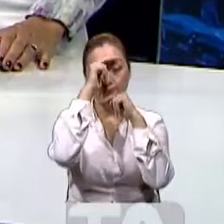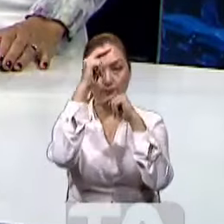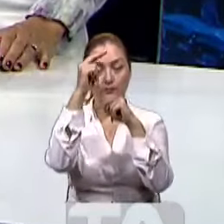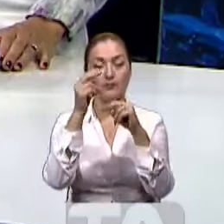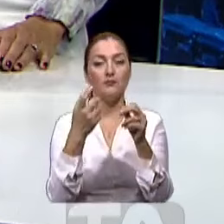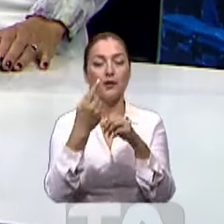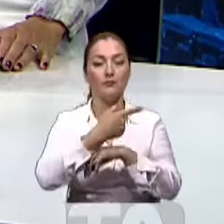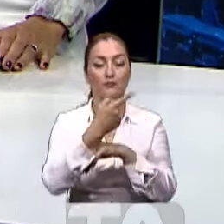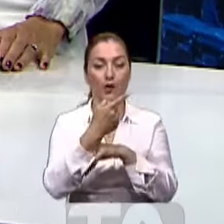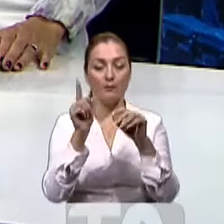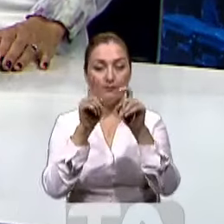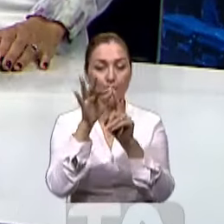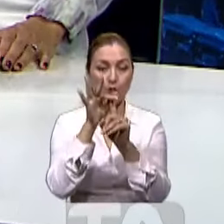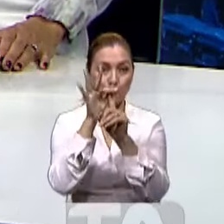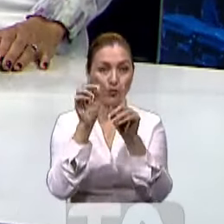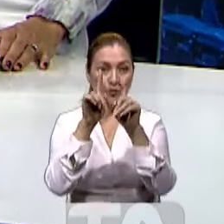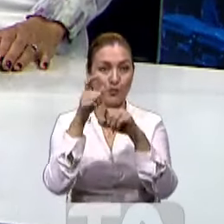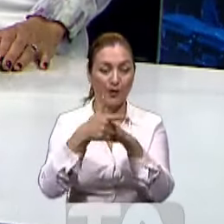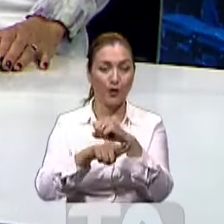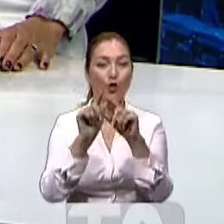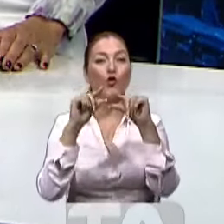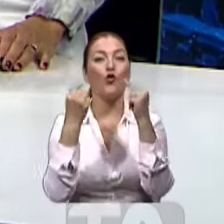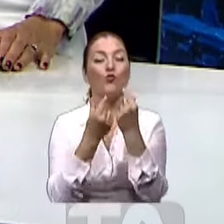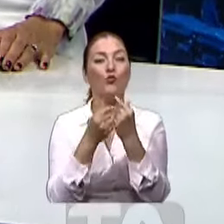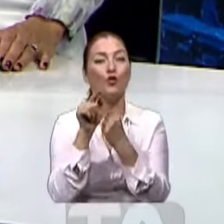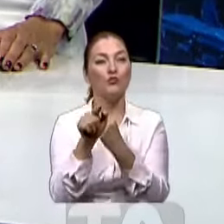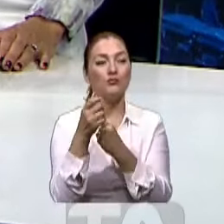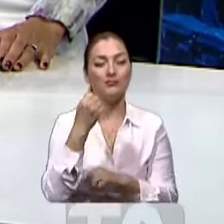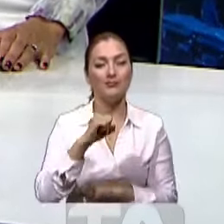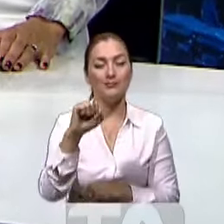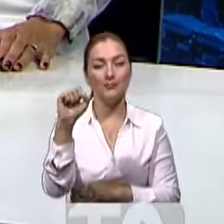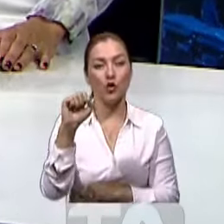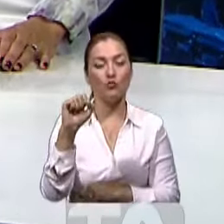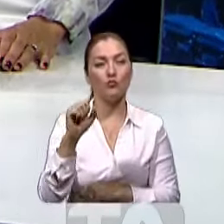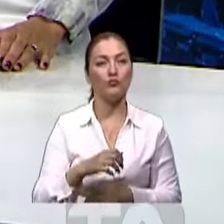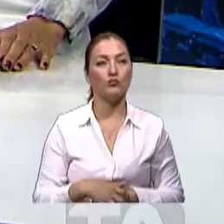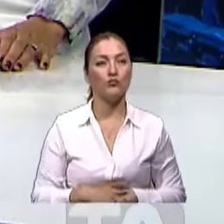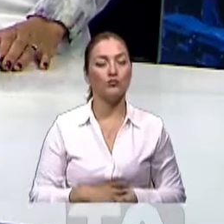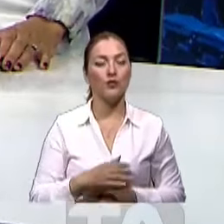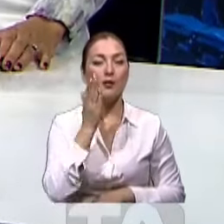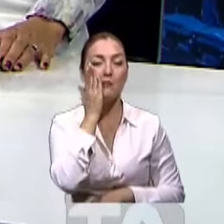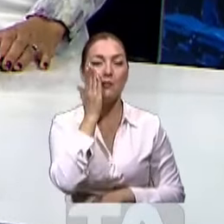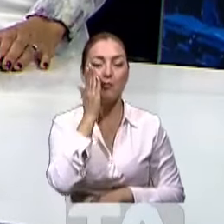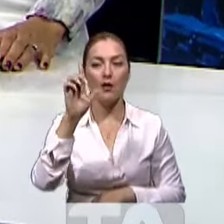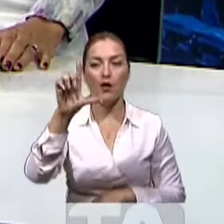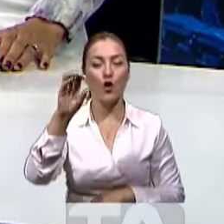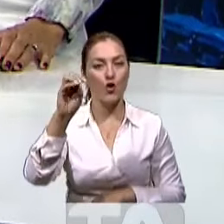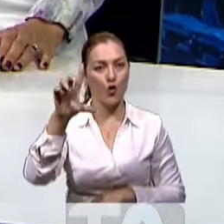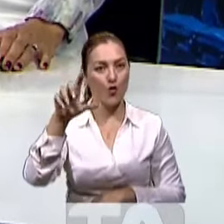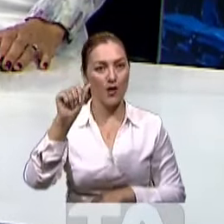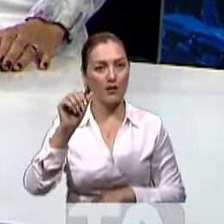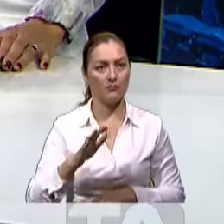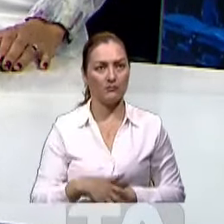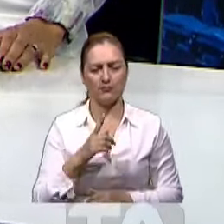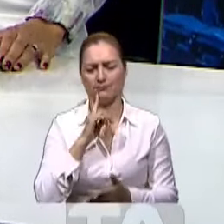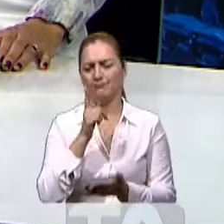las efemérides, yo tengo que preguntarle a la Lojana del grupo si es que ha ido a Mama... ¿cuál? Lola. Lola. Claro, pero por supuesto es